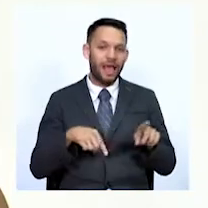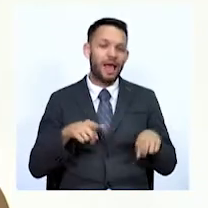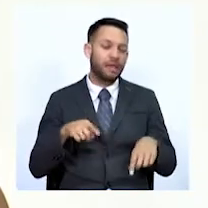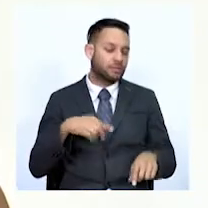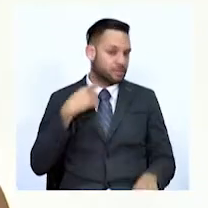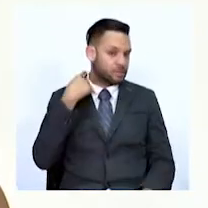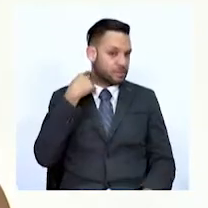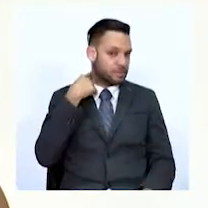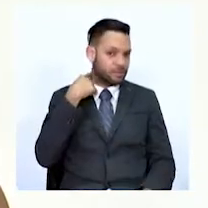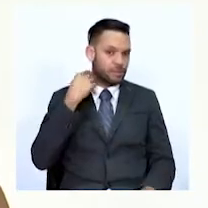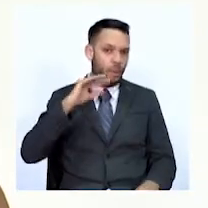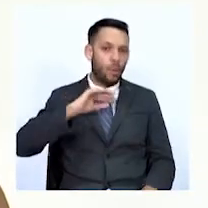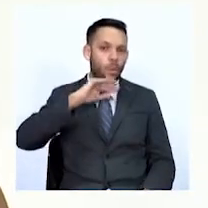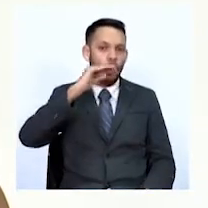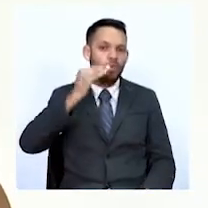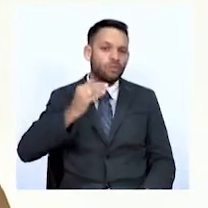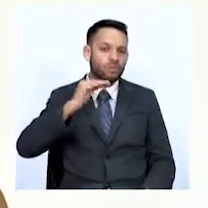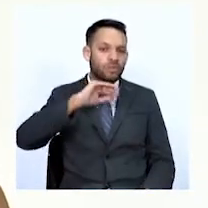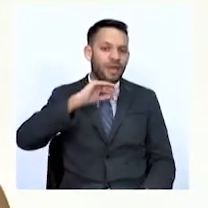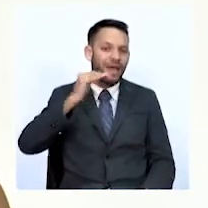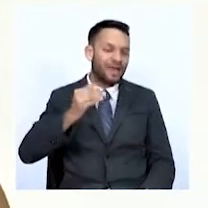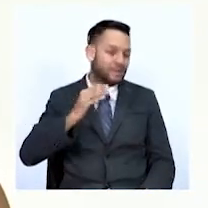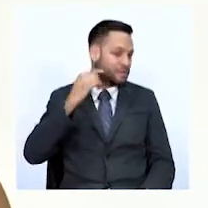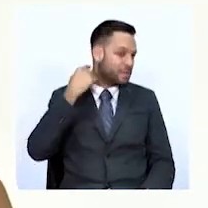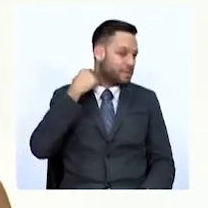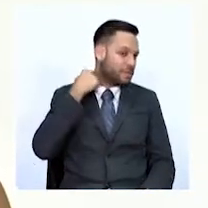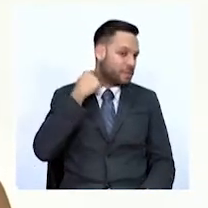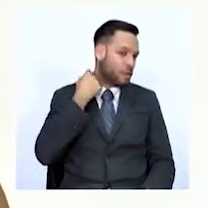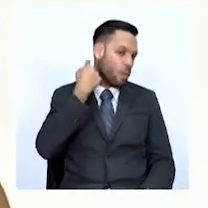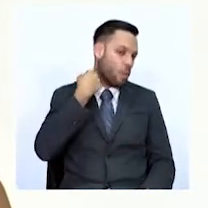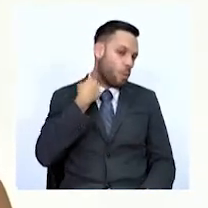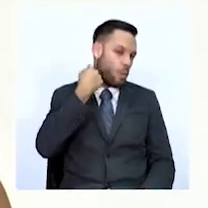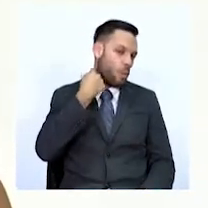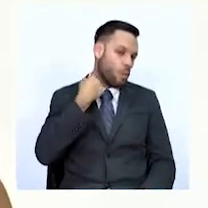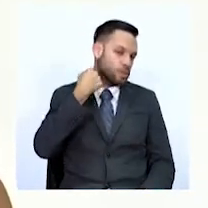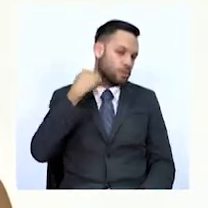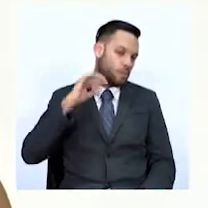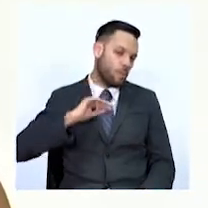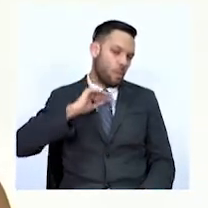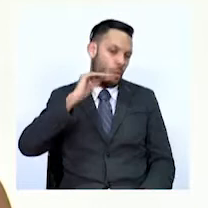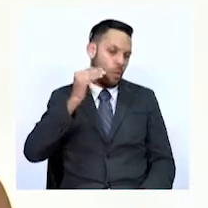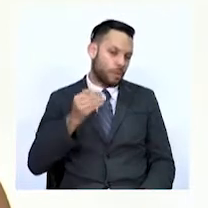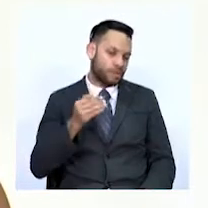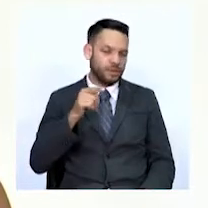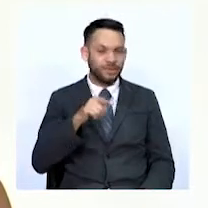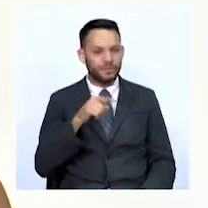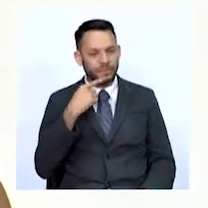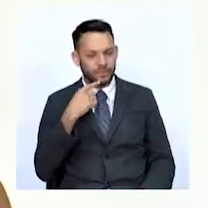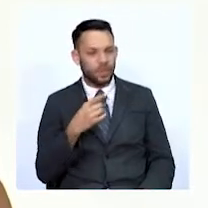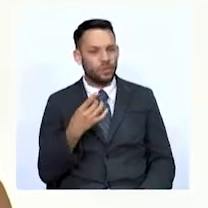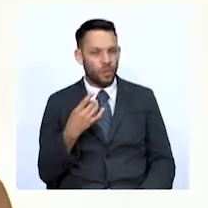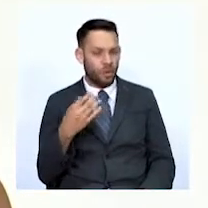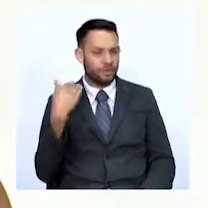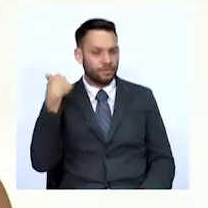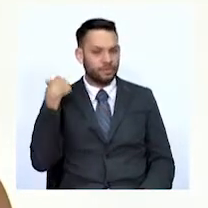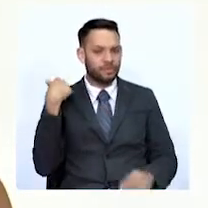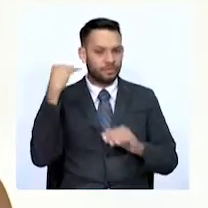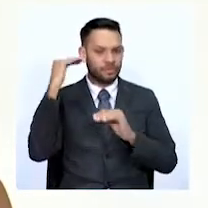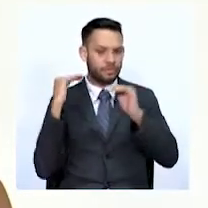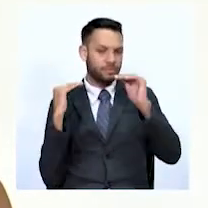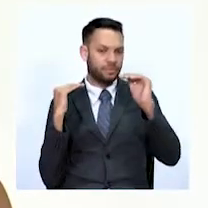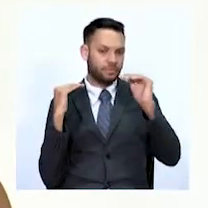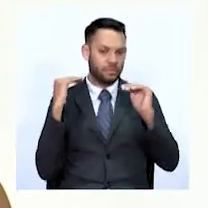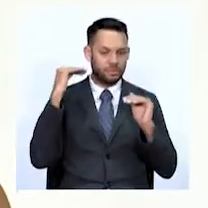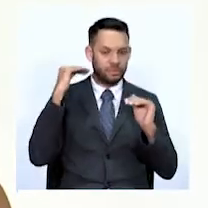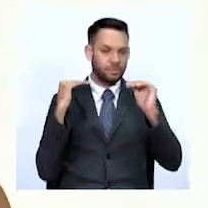casa, ¿sí? En nuestros familiares. Mírenle cómo está esta parte, porque posiblemente, bueno, el hombro duele, pero no tiene por